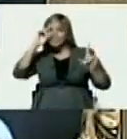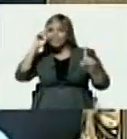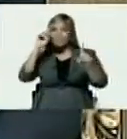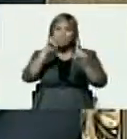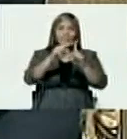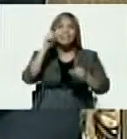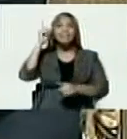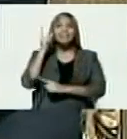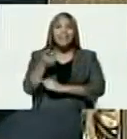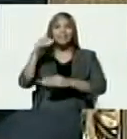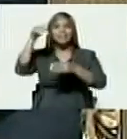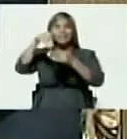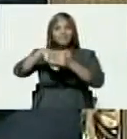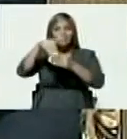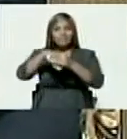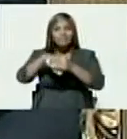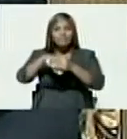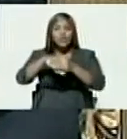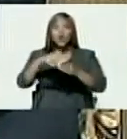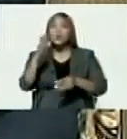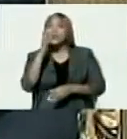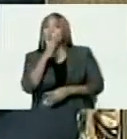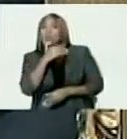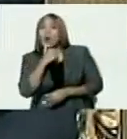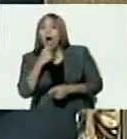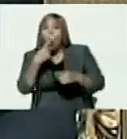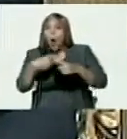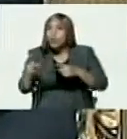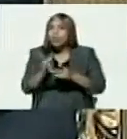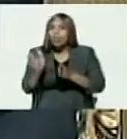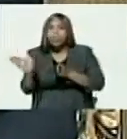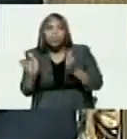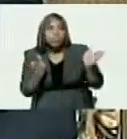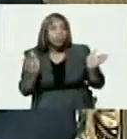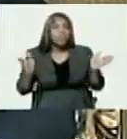electoral. Que no hay otra vía que no sea la electoral.